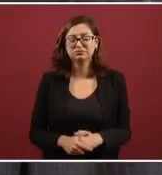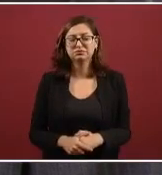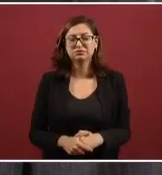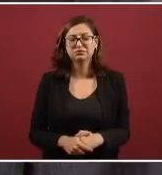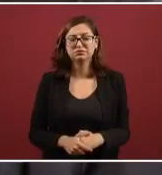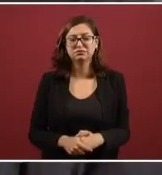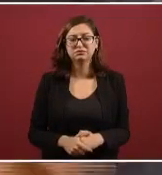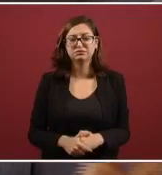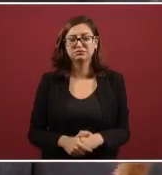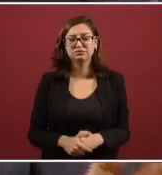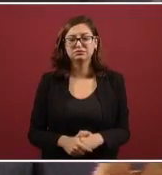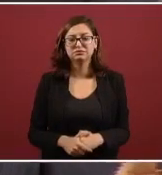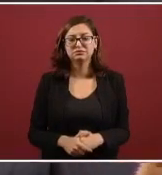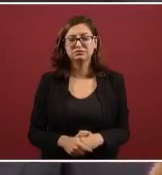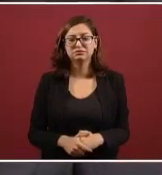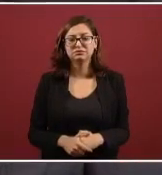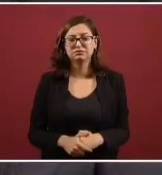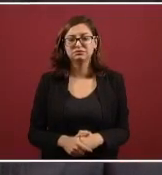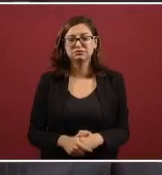se es